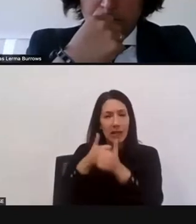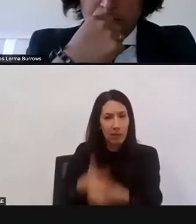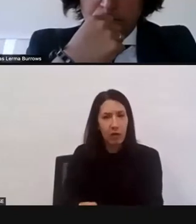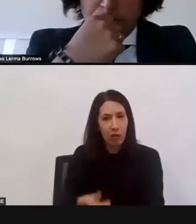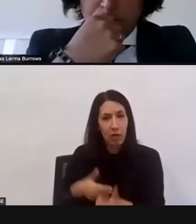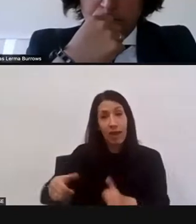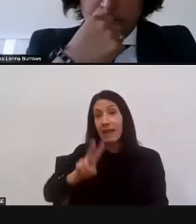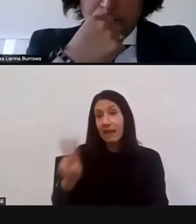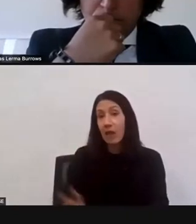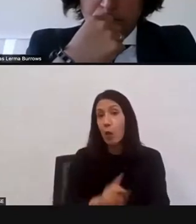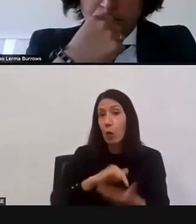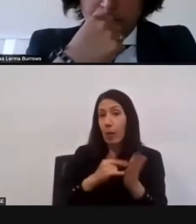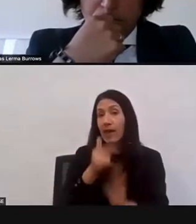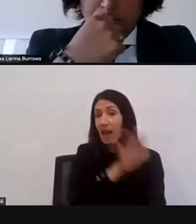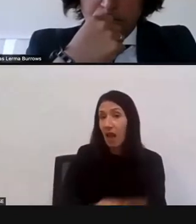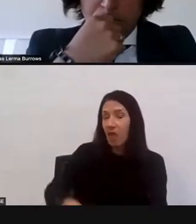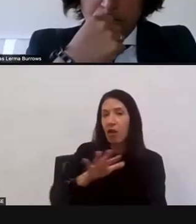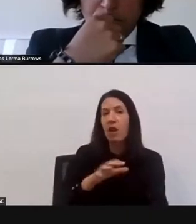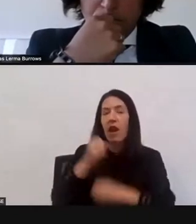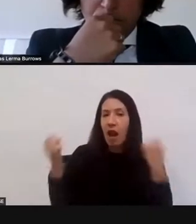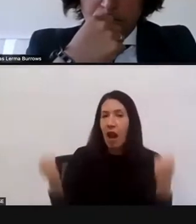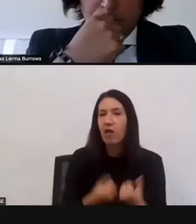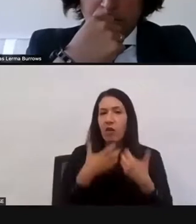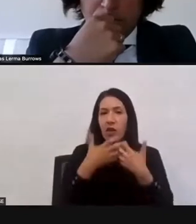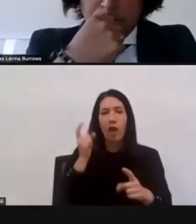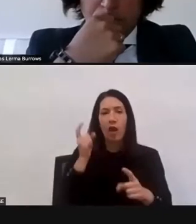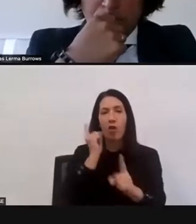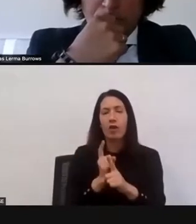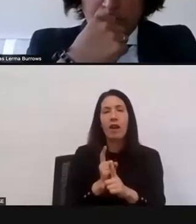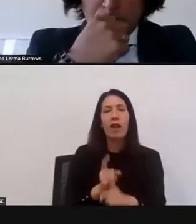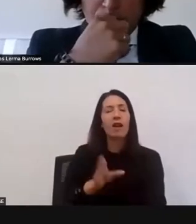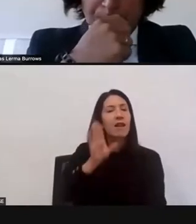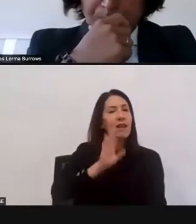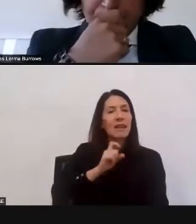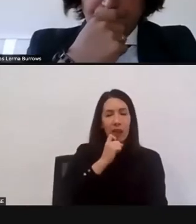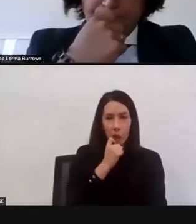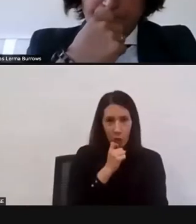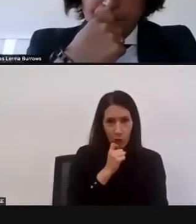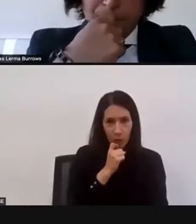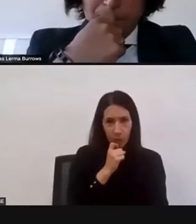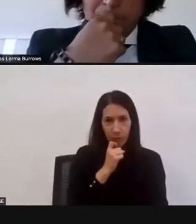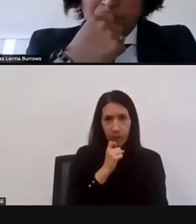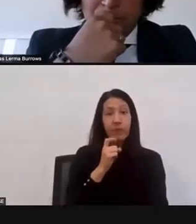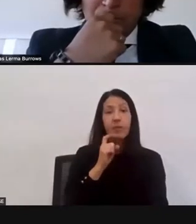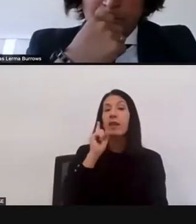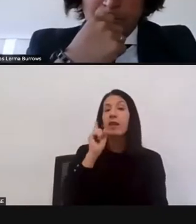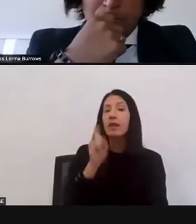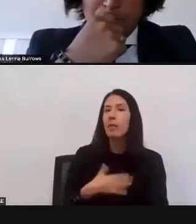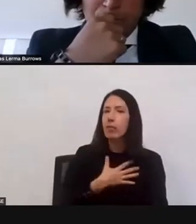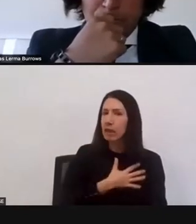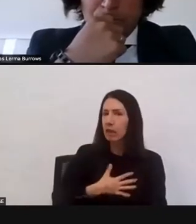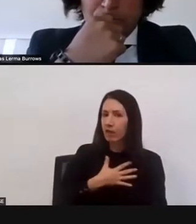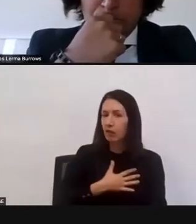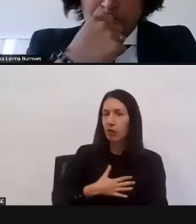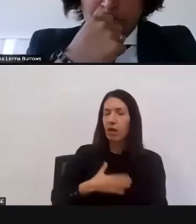segundo Plan Nacional de Acción de Lucha contra los Delitos de Odio, y estamos satisfechos con haber